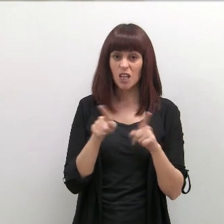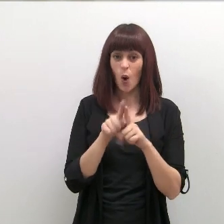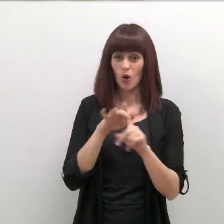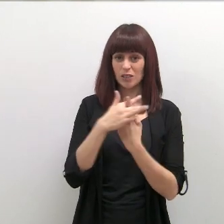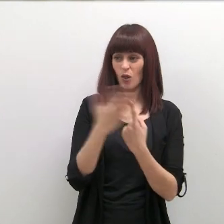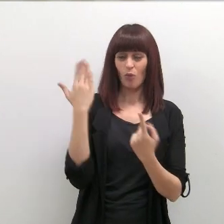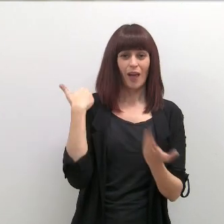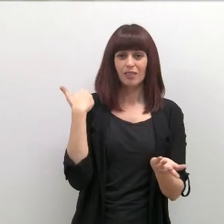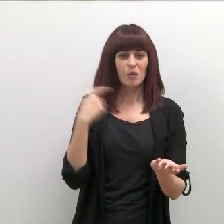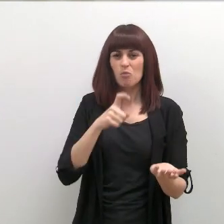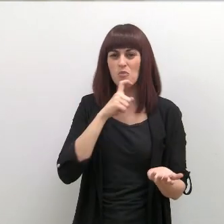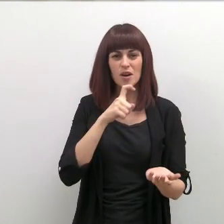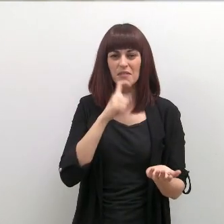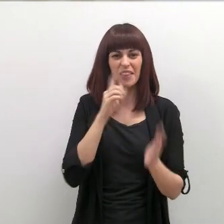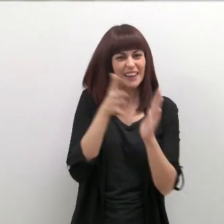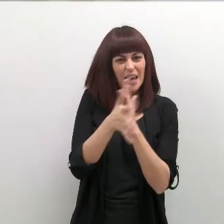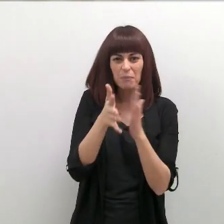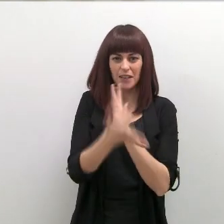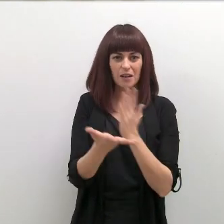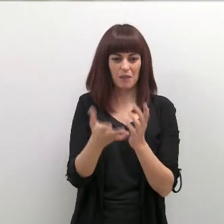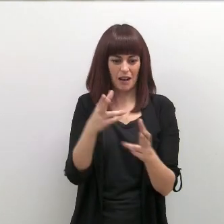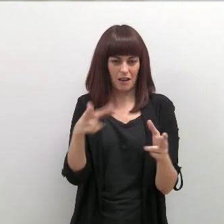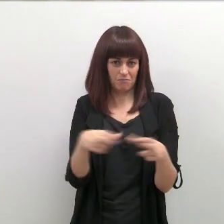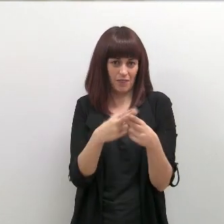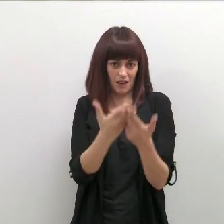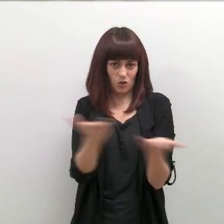difícil de explicar ante la opinión pública.